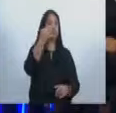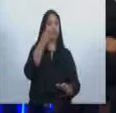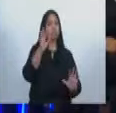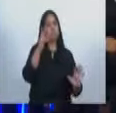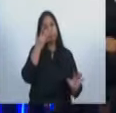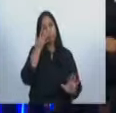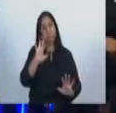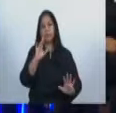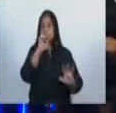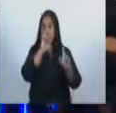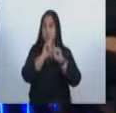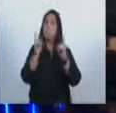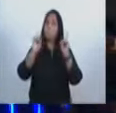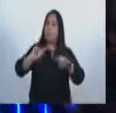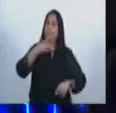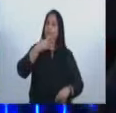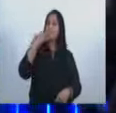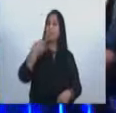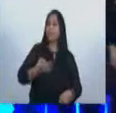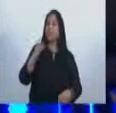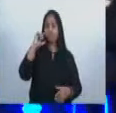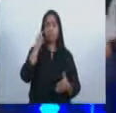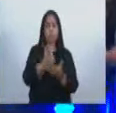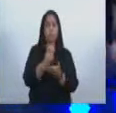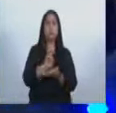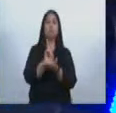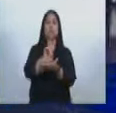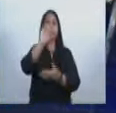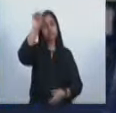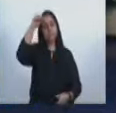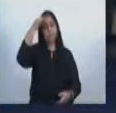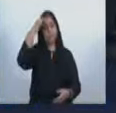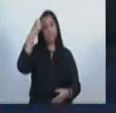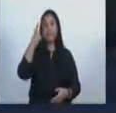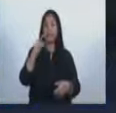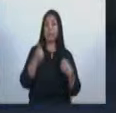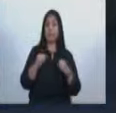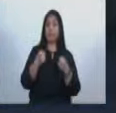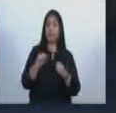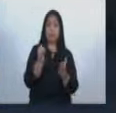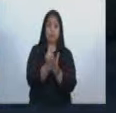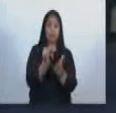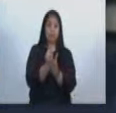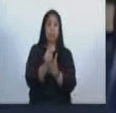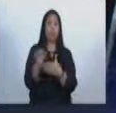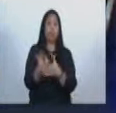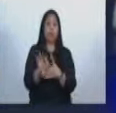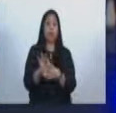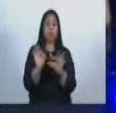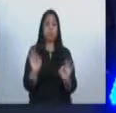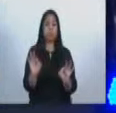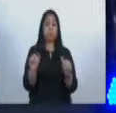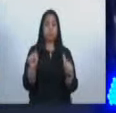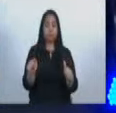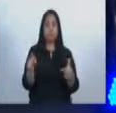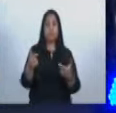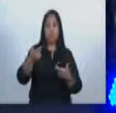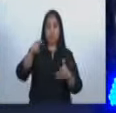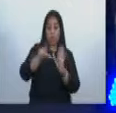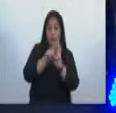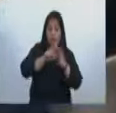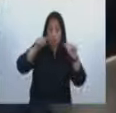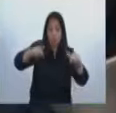pero en realidad creo que es más la voluntad política de hacer que las instituciones funcionen con la legislación existente